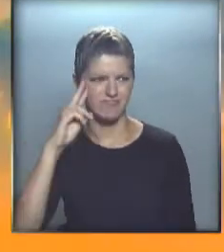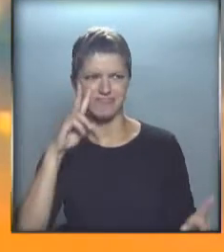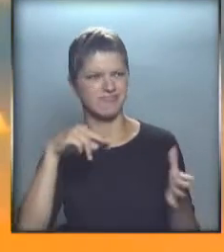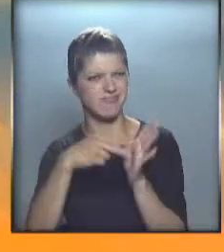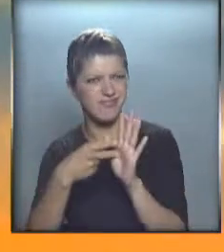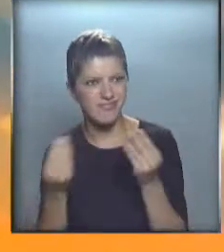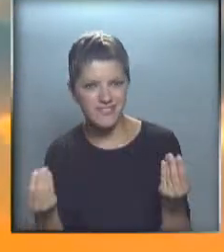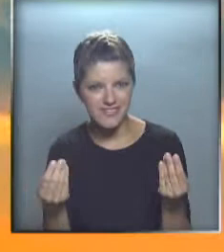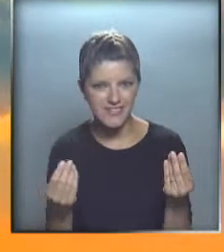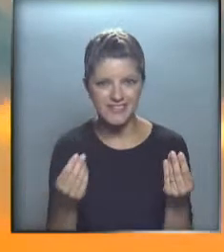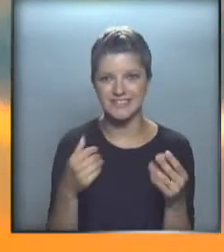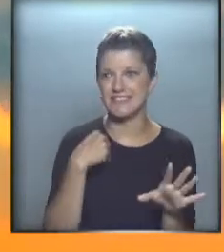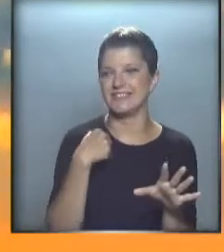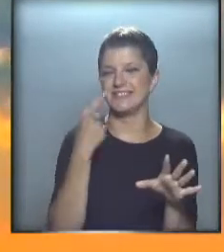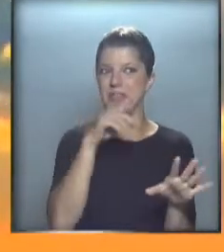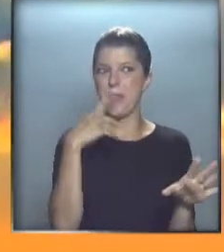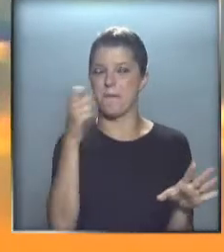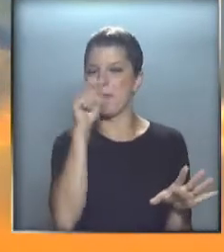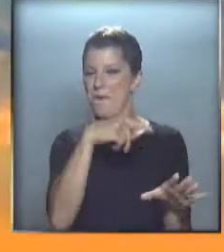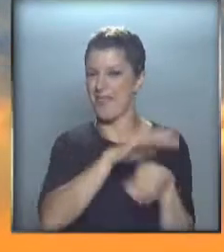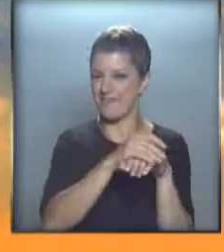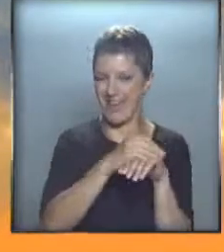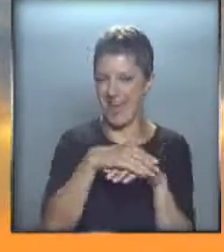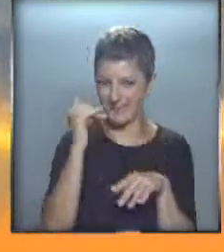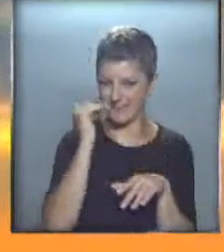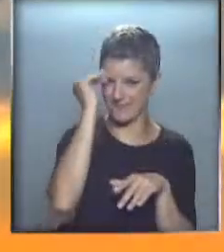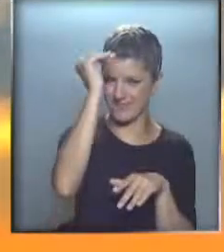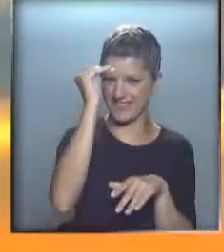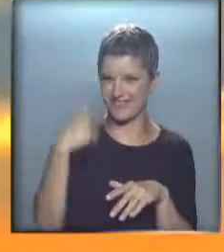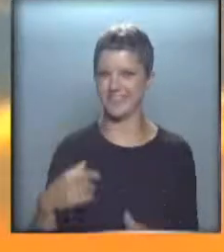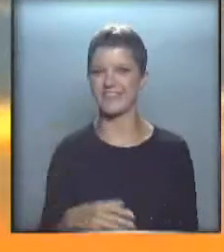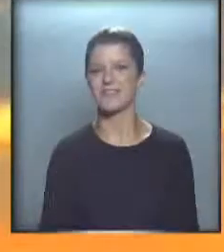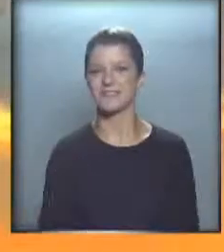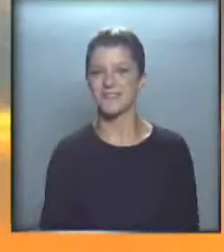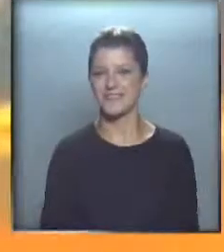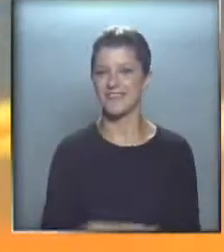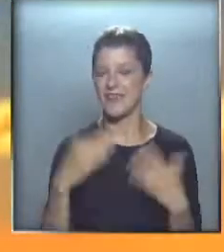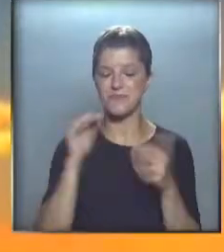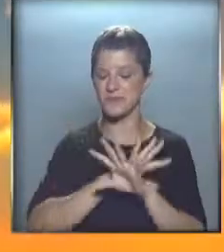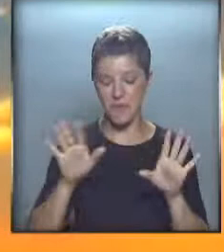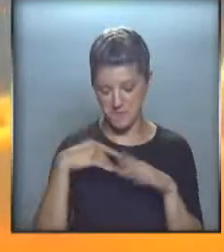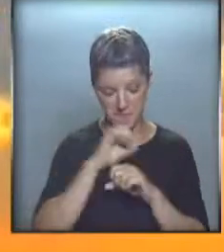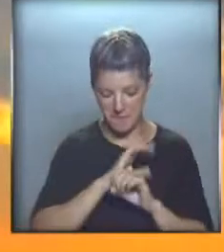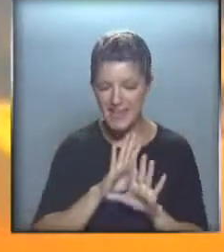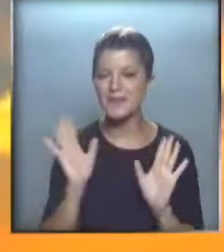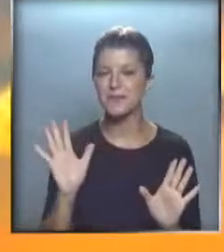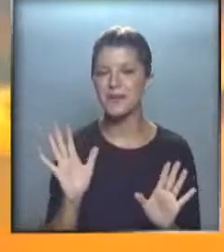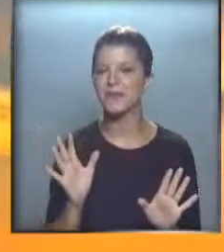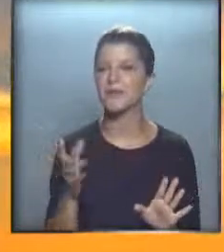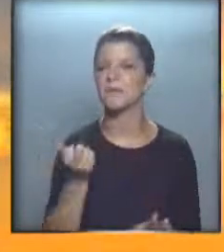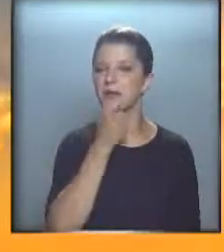sota. Se me cae la sota, el ancho de basto, el cuatro de oro. No. Se me cae todo. 10. El mazo se me cae, pero bueno. El